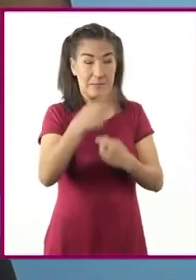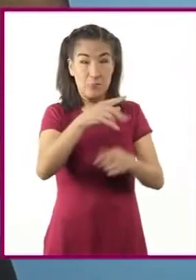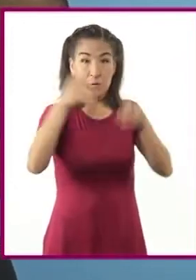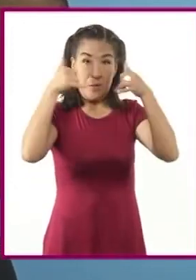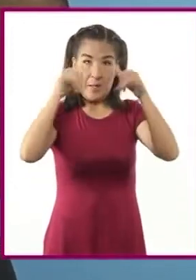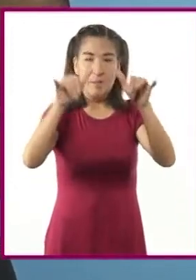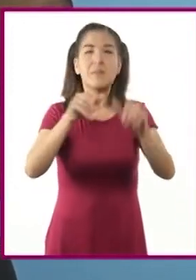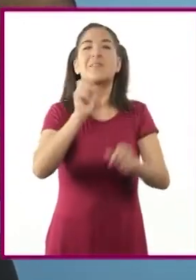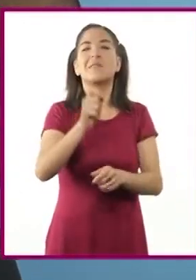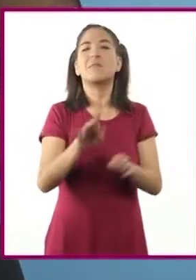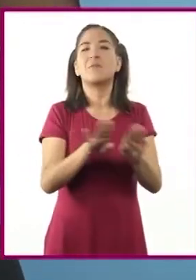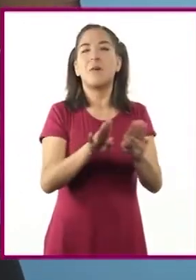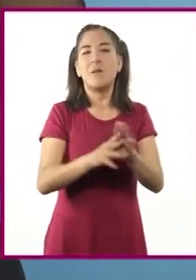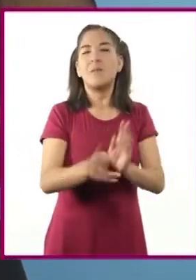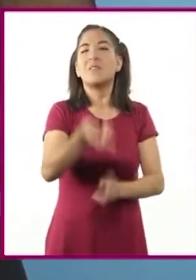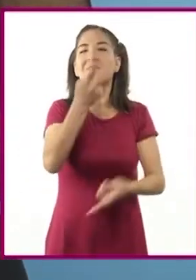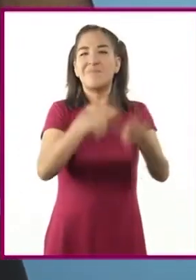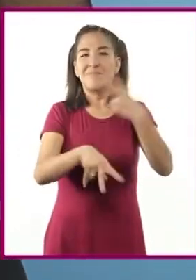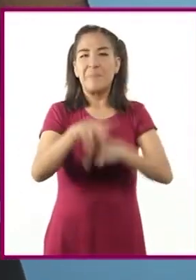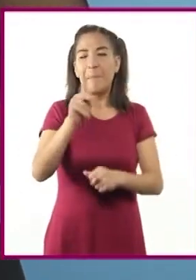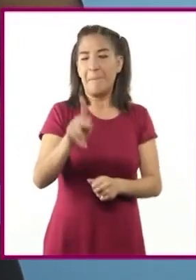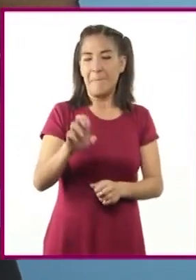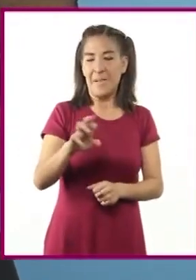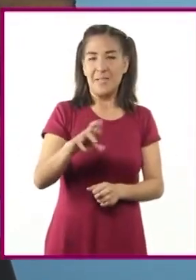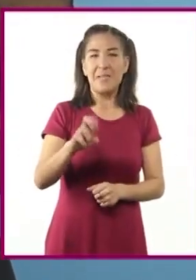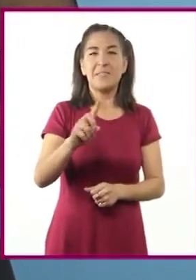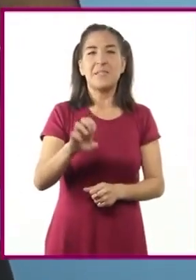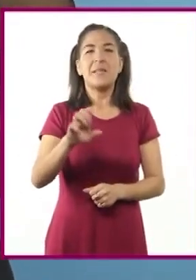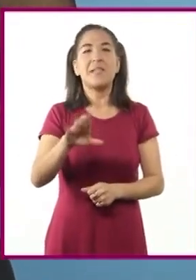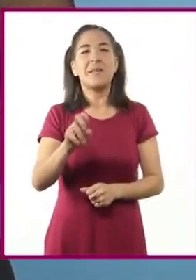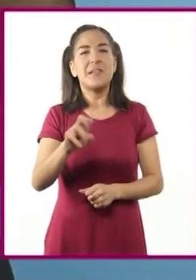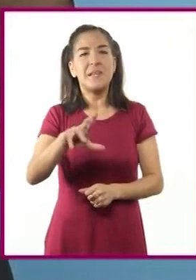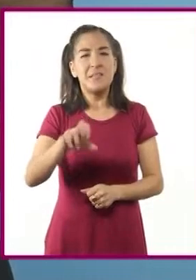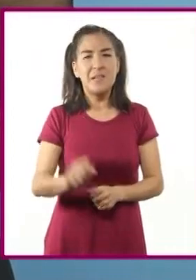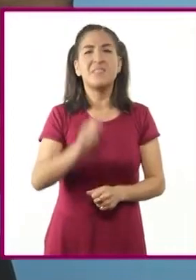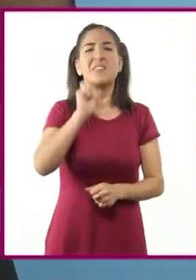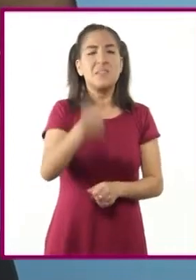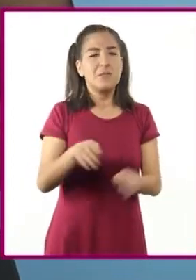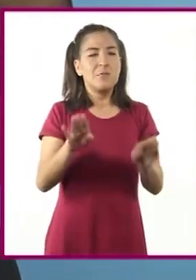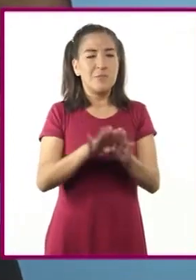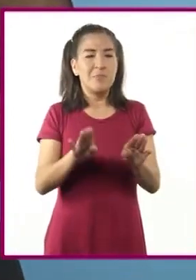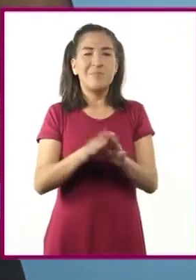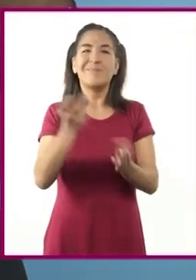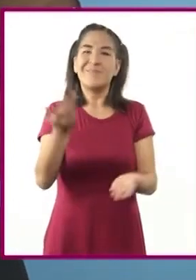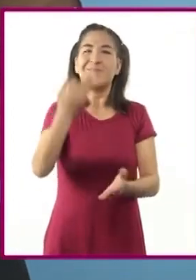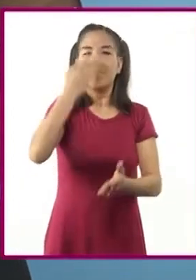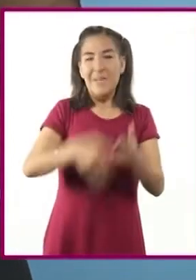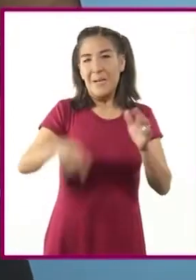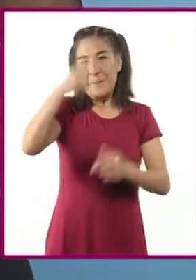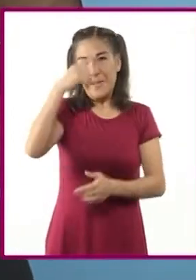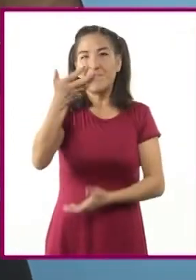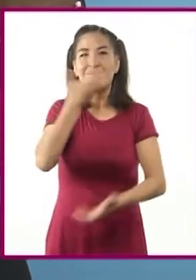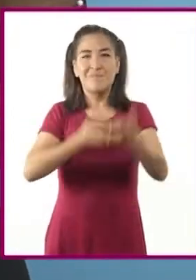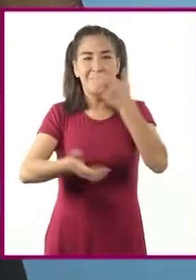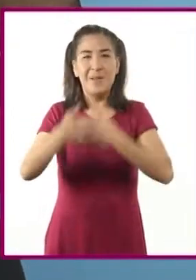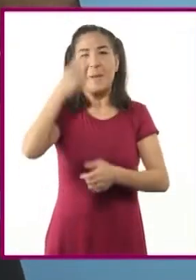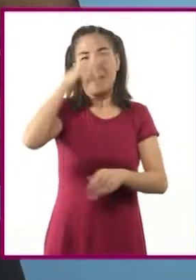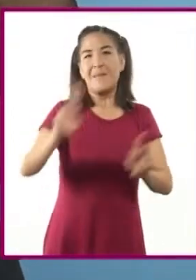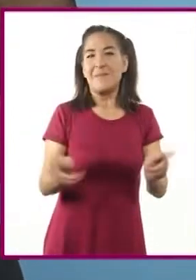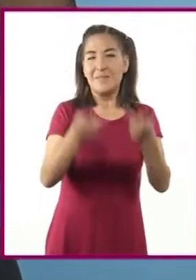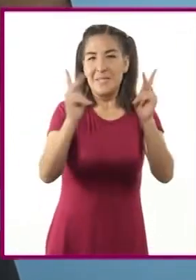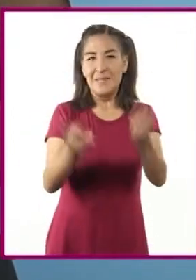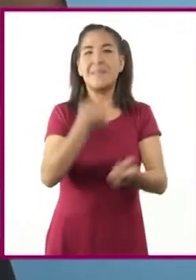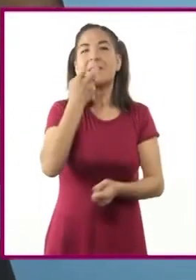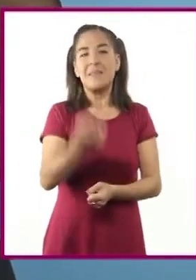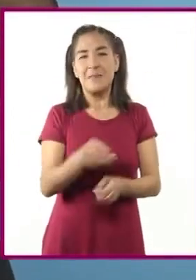son perecederas, lo que en ocasiones representa una desventaja para su comercialización frente a